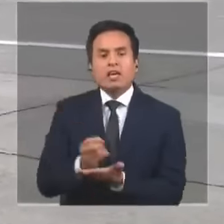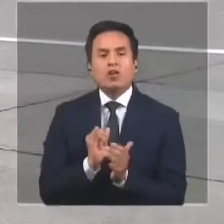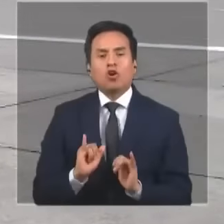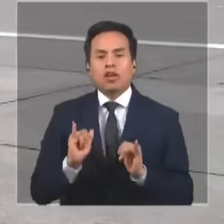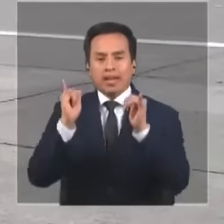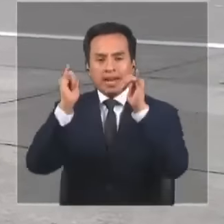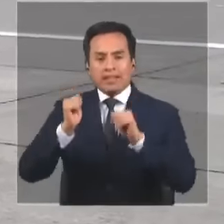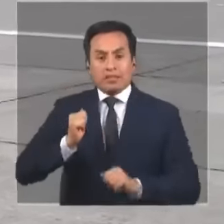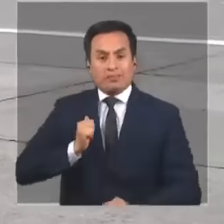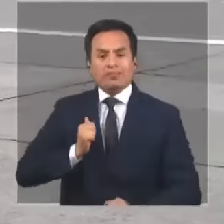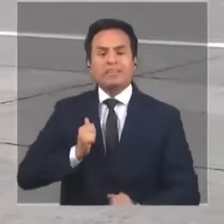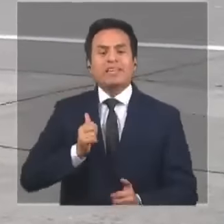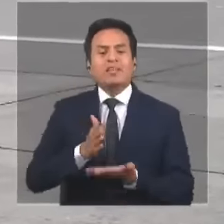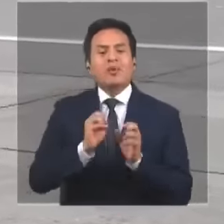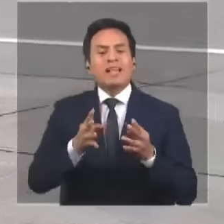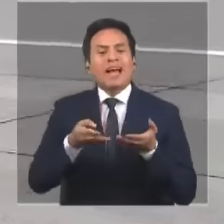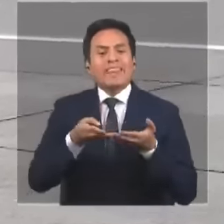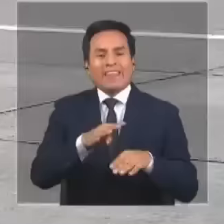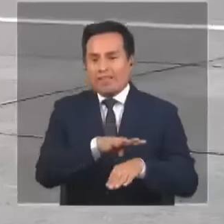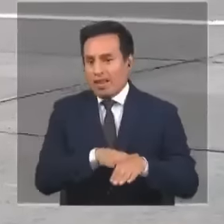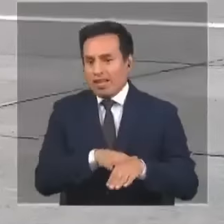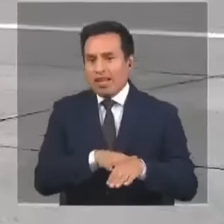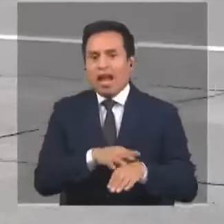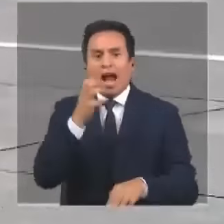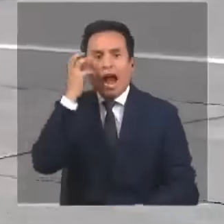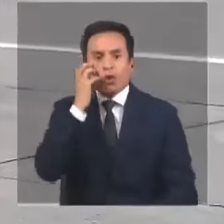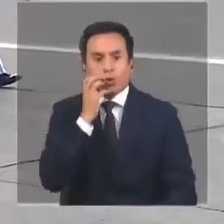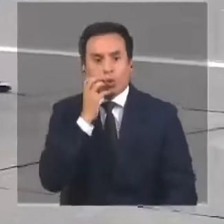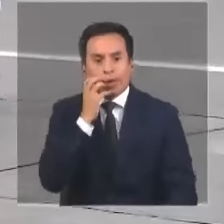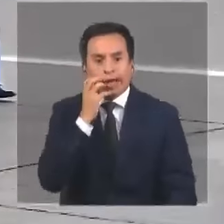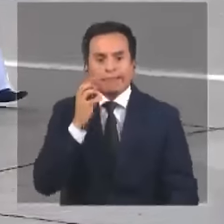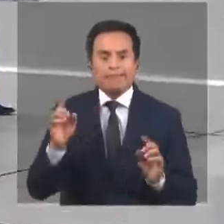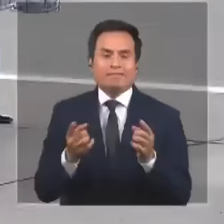Ejército, la Escuela Naval Arturo Prat.